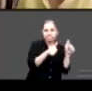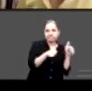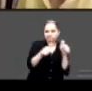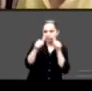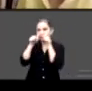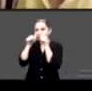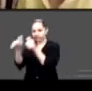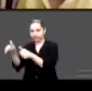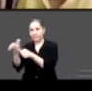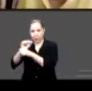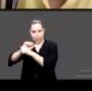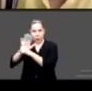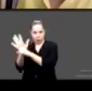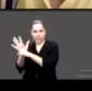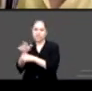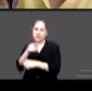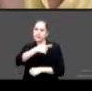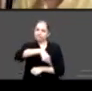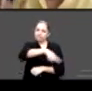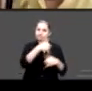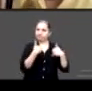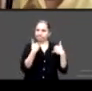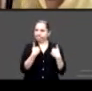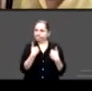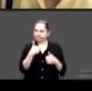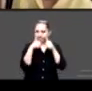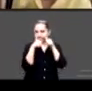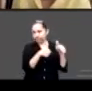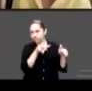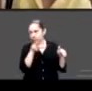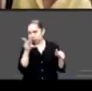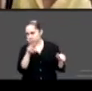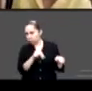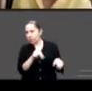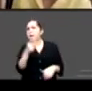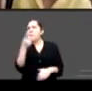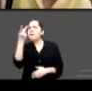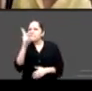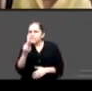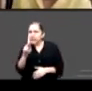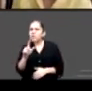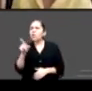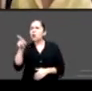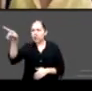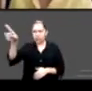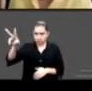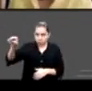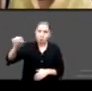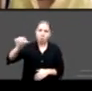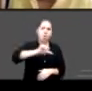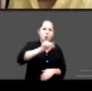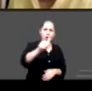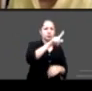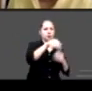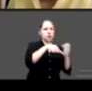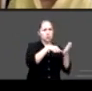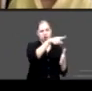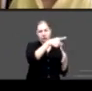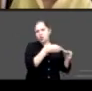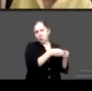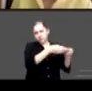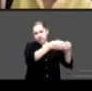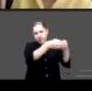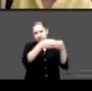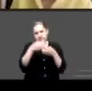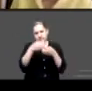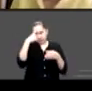a las y los adolescentes, pero la mayoría de los servicios amigables tú los encuentras en unidades de salud. Muy importante, ¿quién los